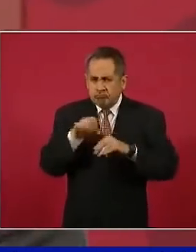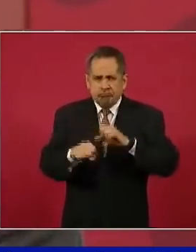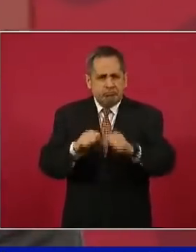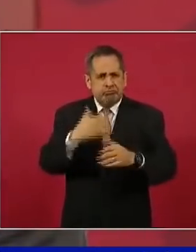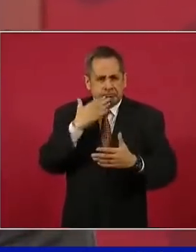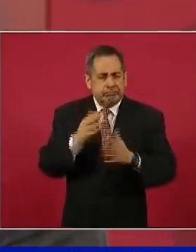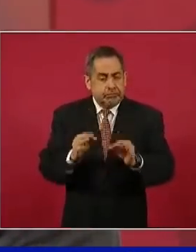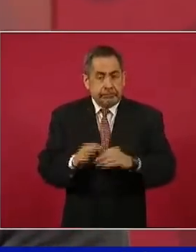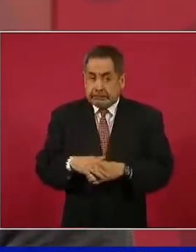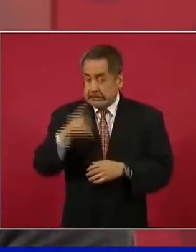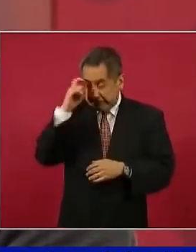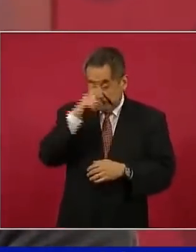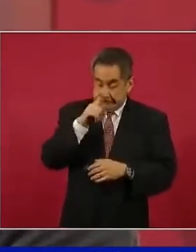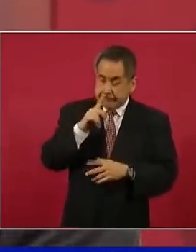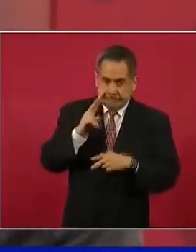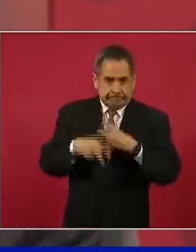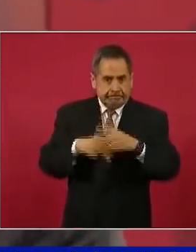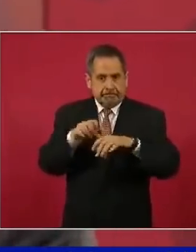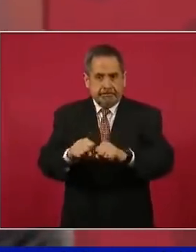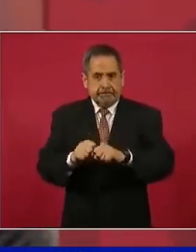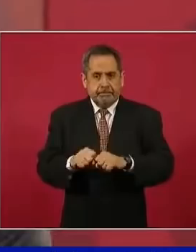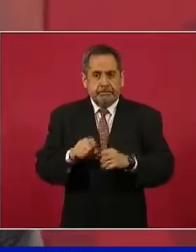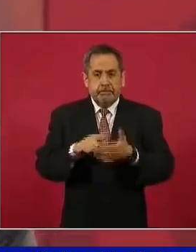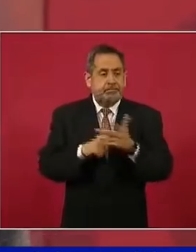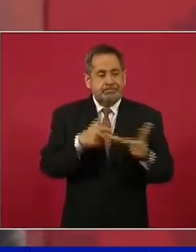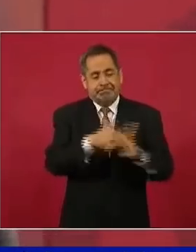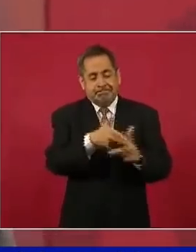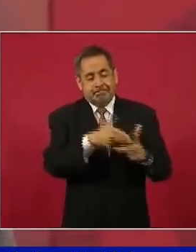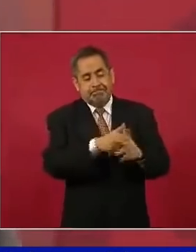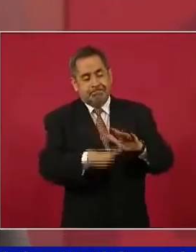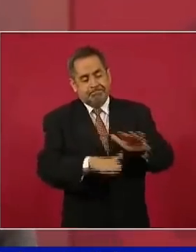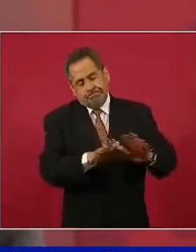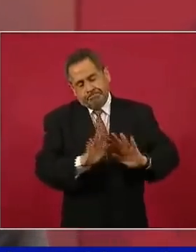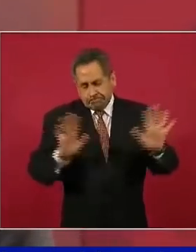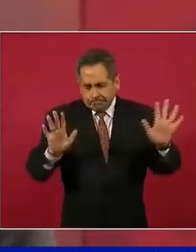Cuidado que nos han costado, sobre todo en casos de homicidios.